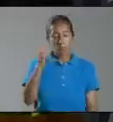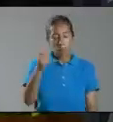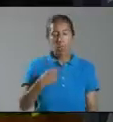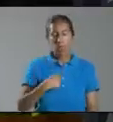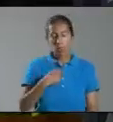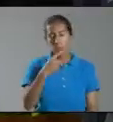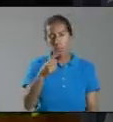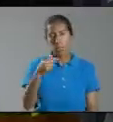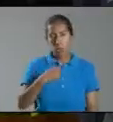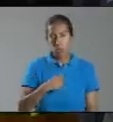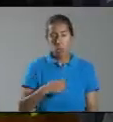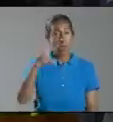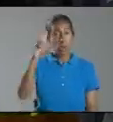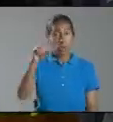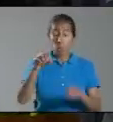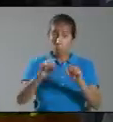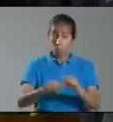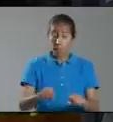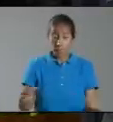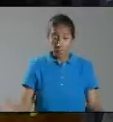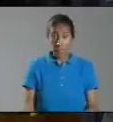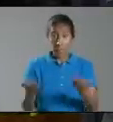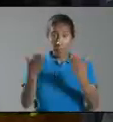no puede levantar cosas de más de 5 libras.